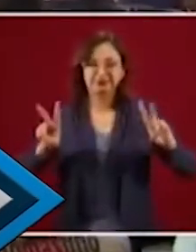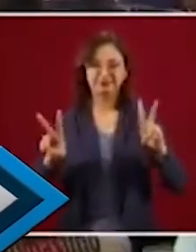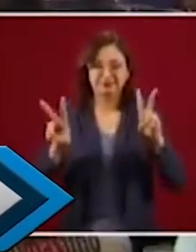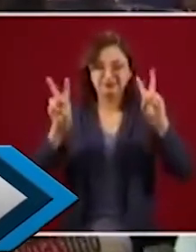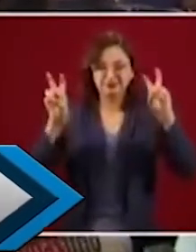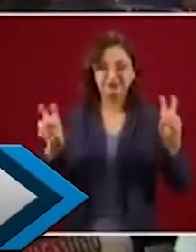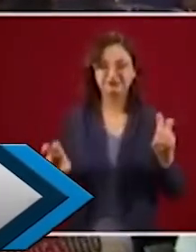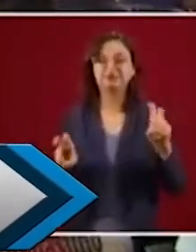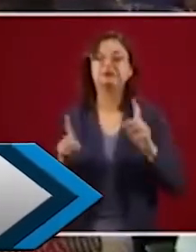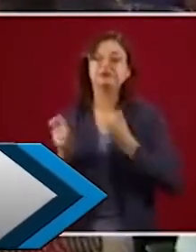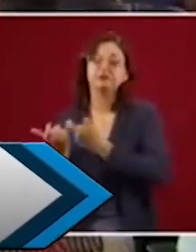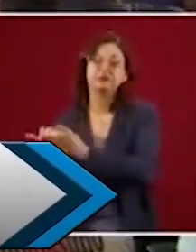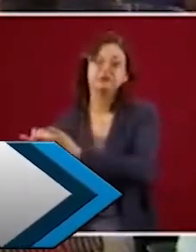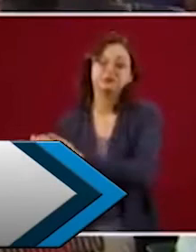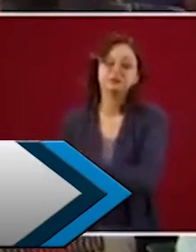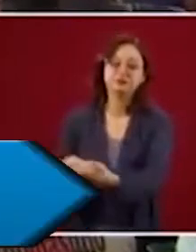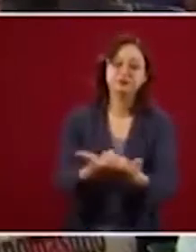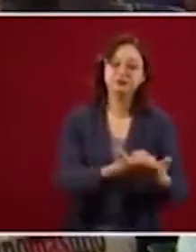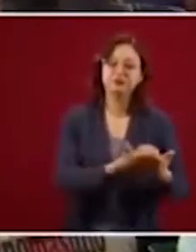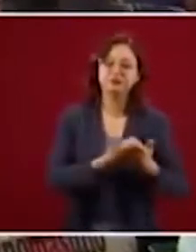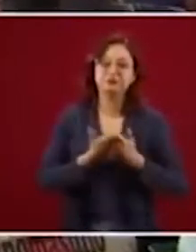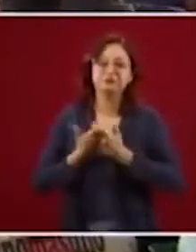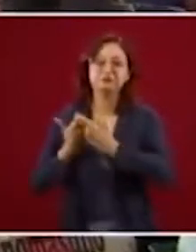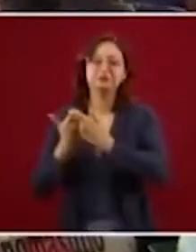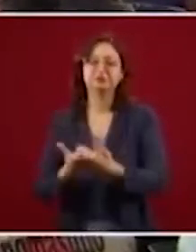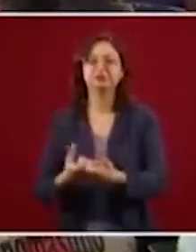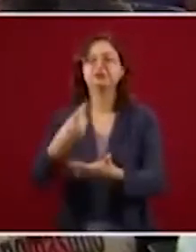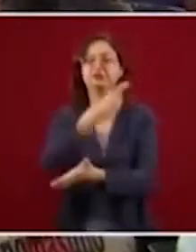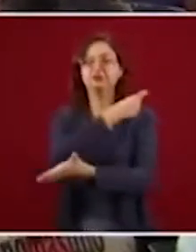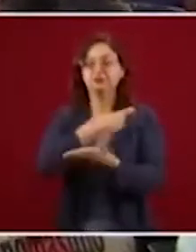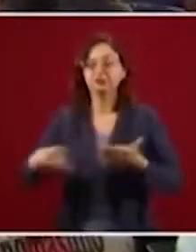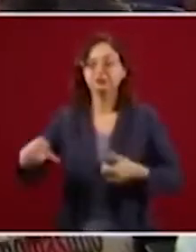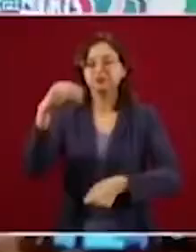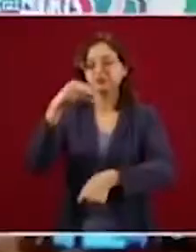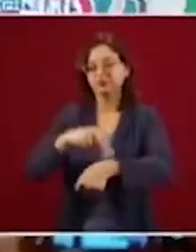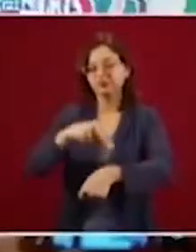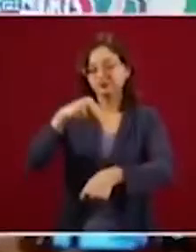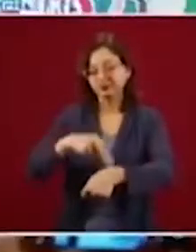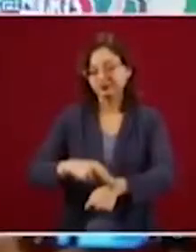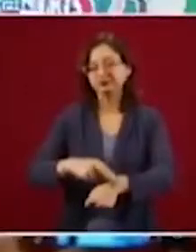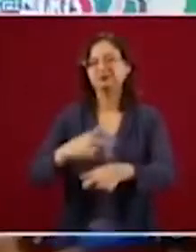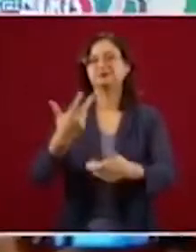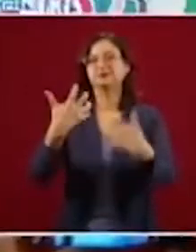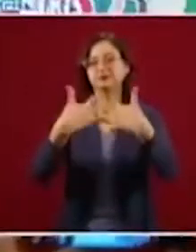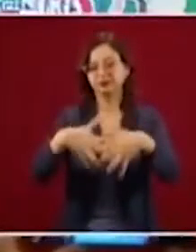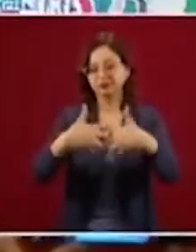Es una cooperación para equipos médicos y hospitales